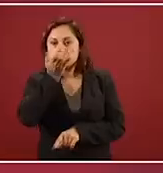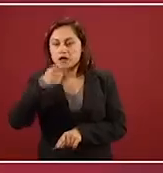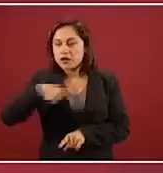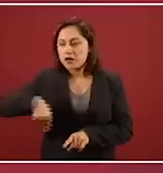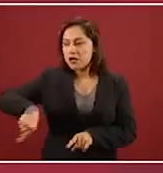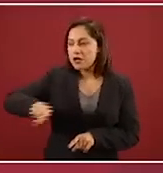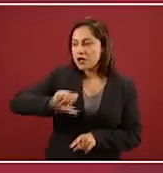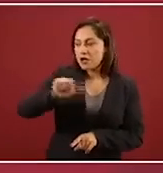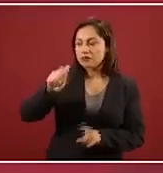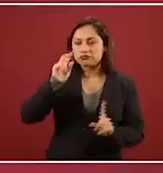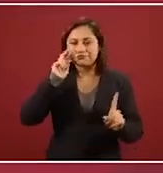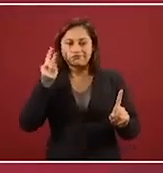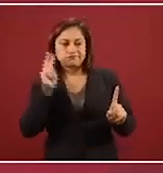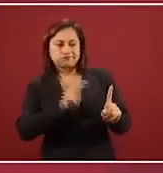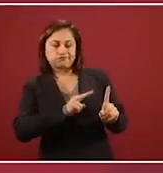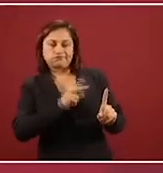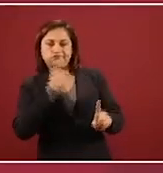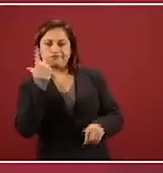que